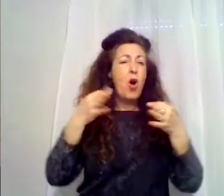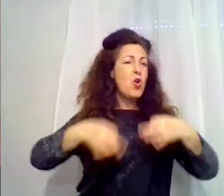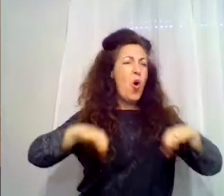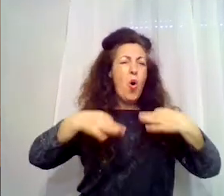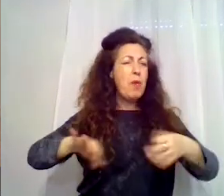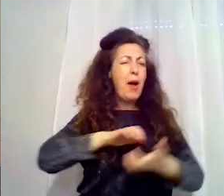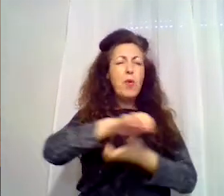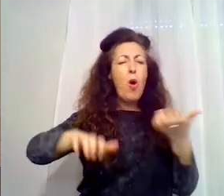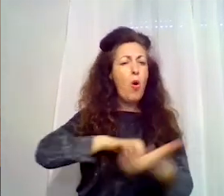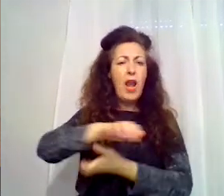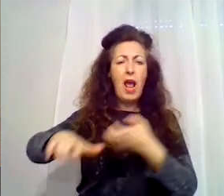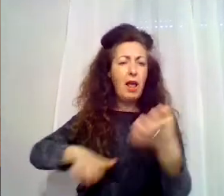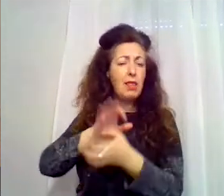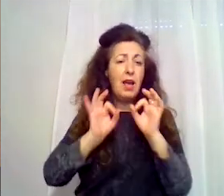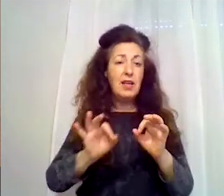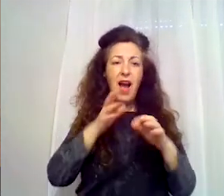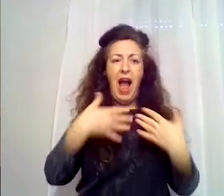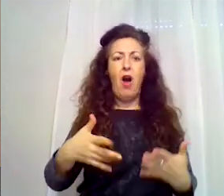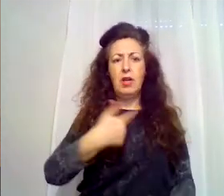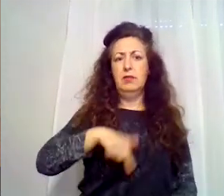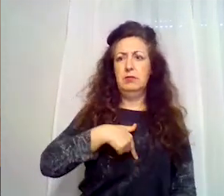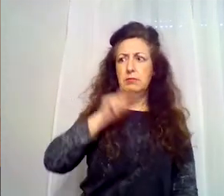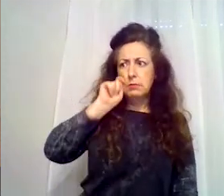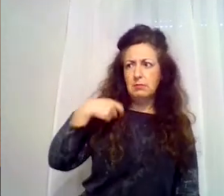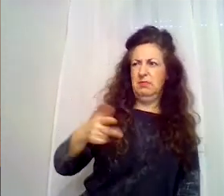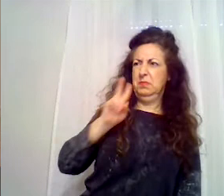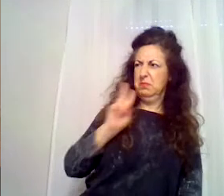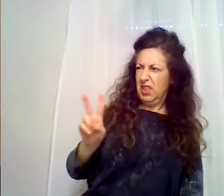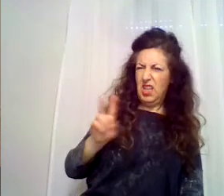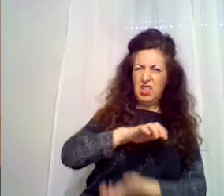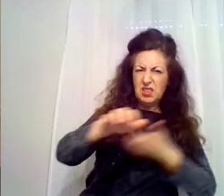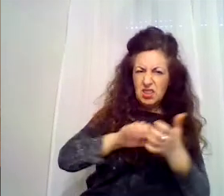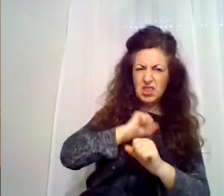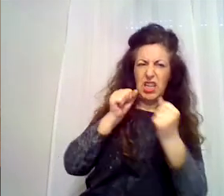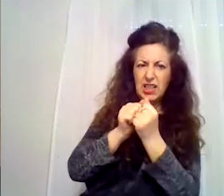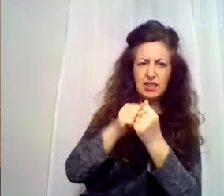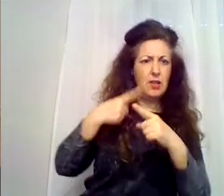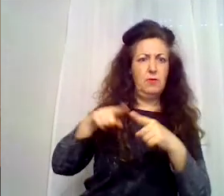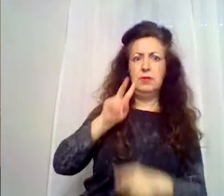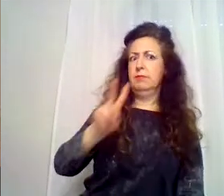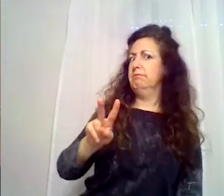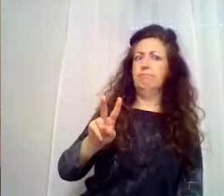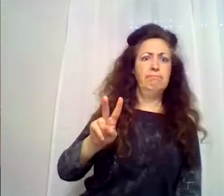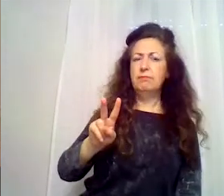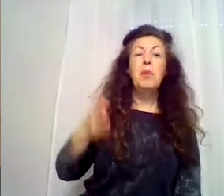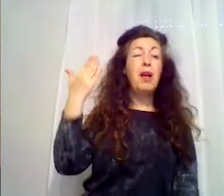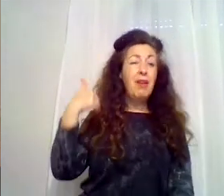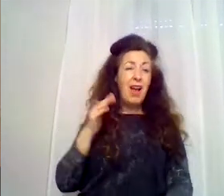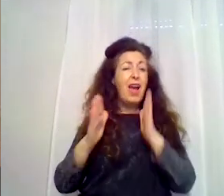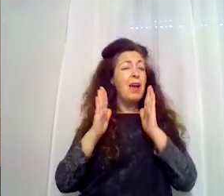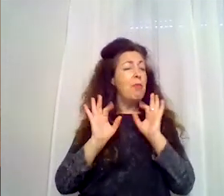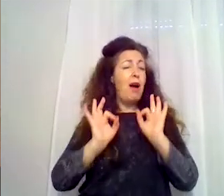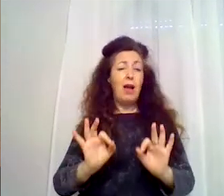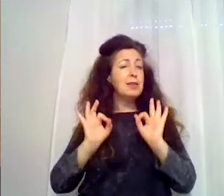como no lo era la reina Victoria de Inglaterra, que estamos hablando de Inglaterra, o la reina Victoria de la Gran Bretaña, ahora sí, emperatriz de la